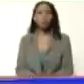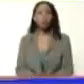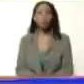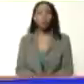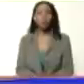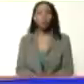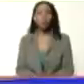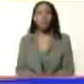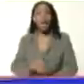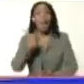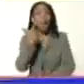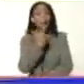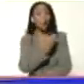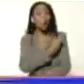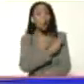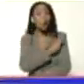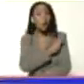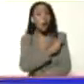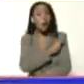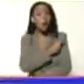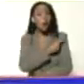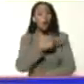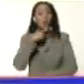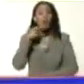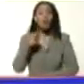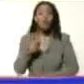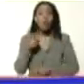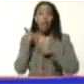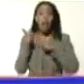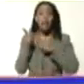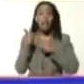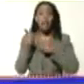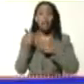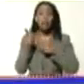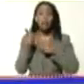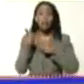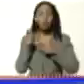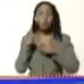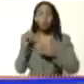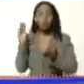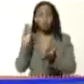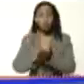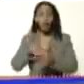la vacuna Sputnik V fue experimentada en Venezuela